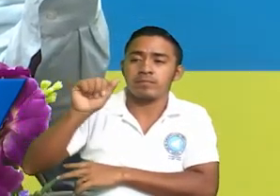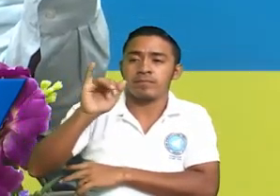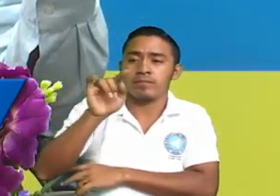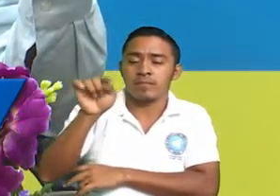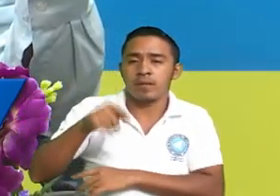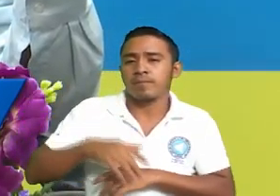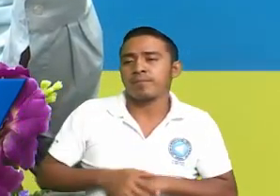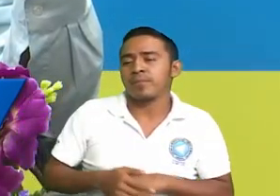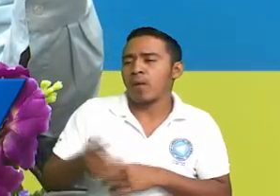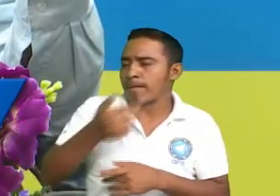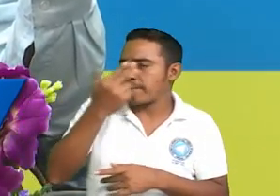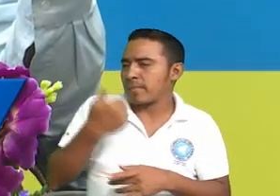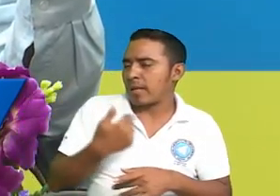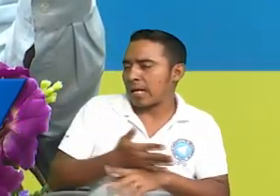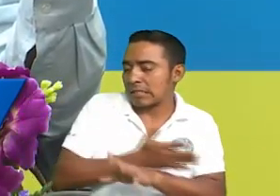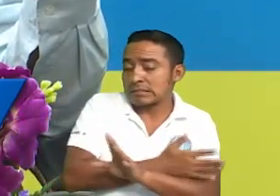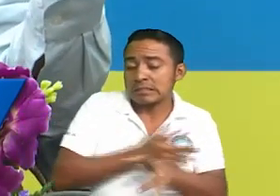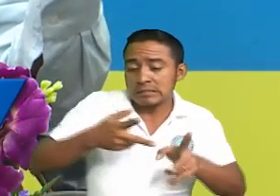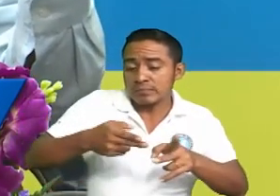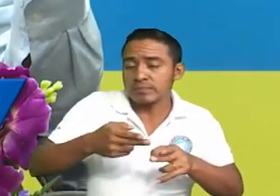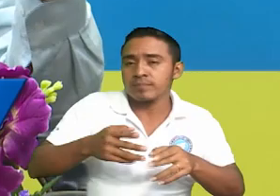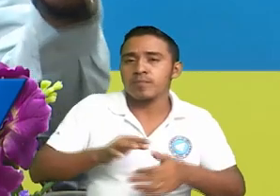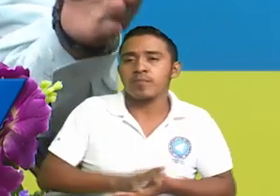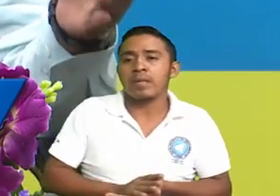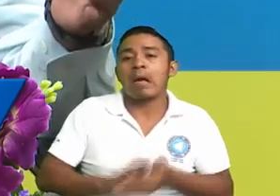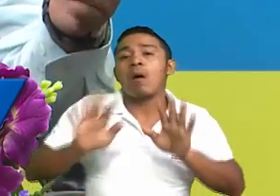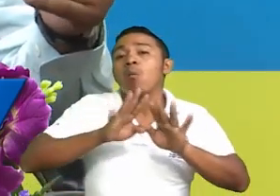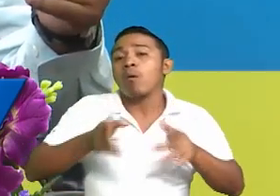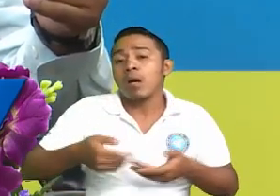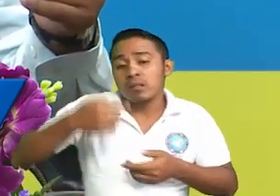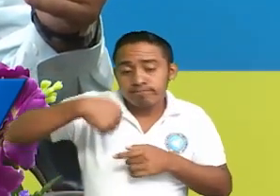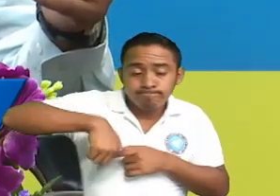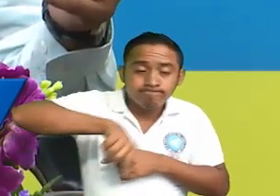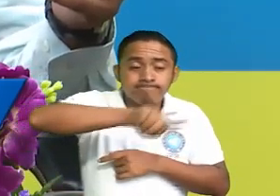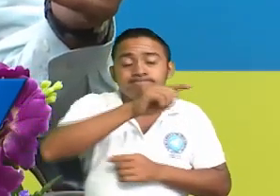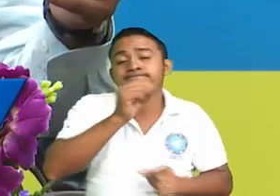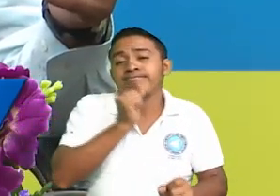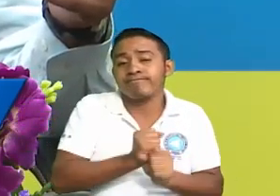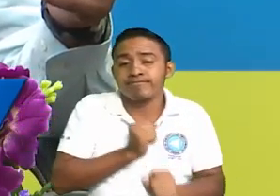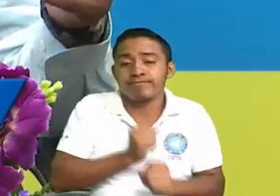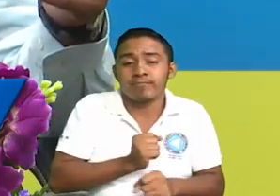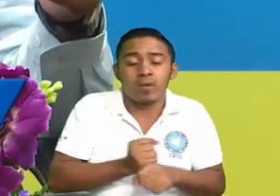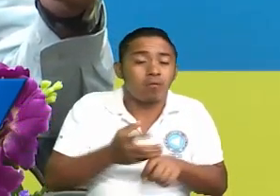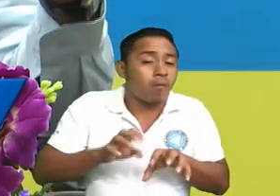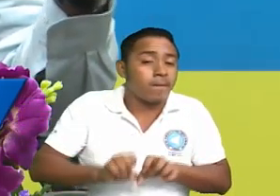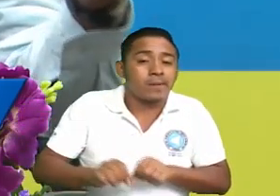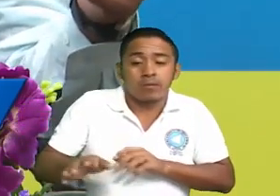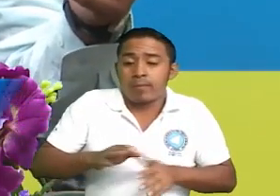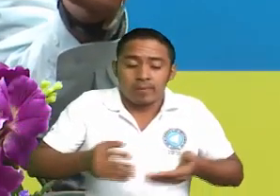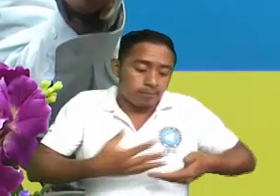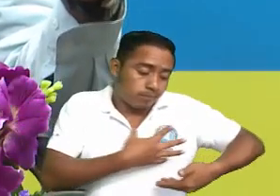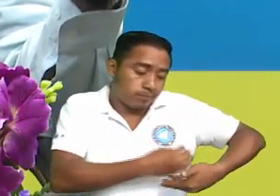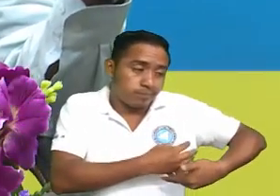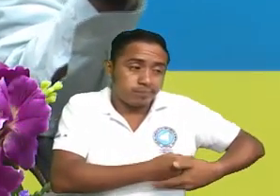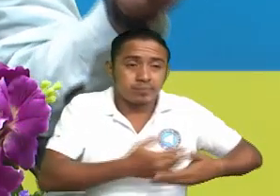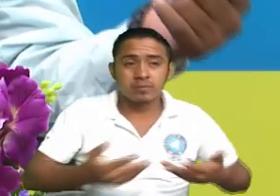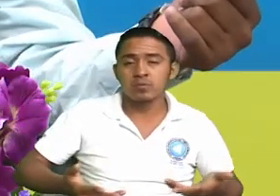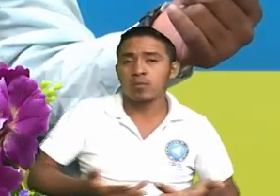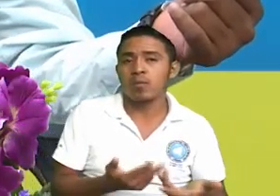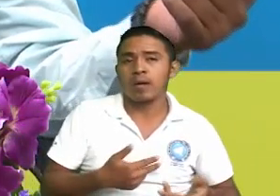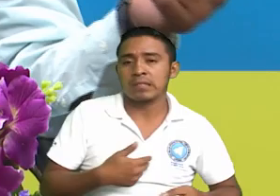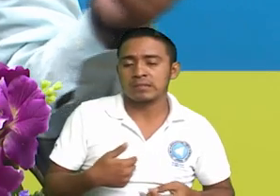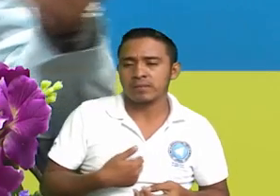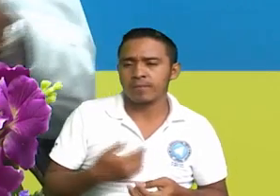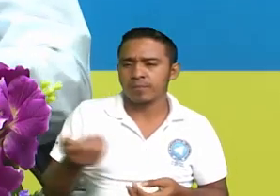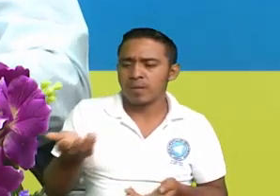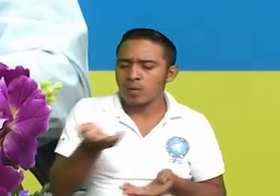doctora Rebeca Alejandra Manzanares, quien es pediatra del Hospital Occidental, doctor Fernando Vélez Pay.